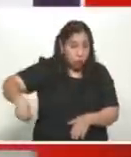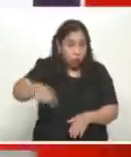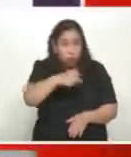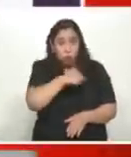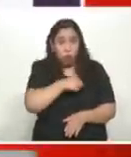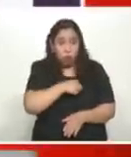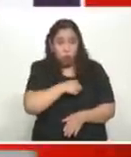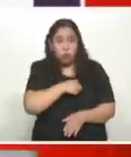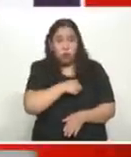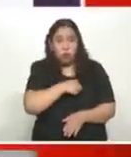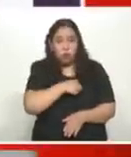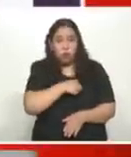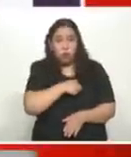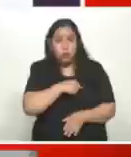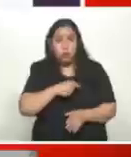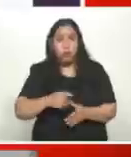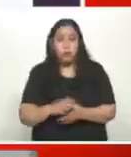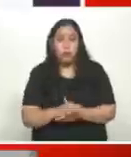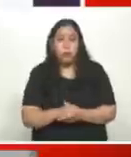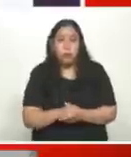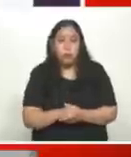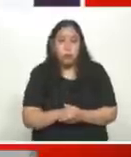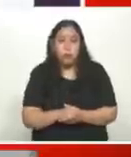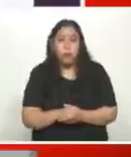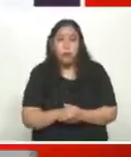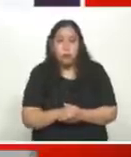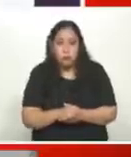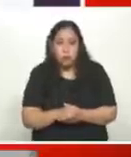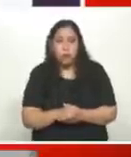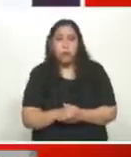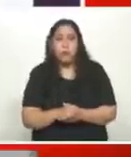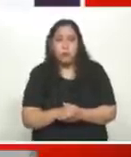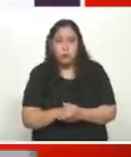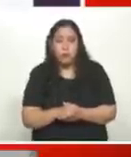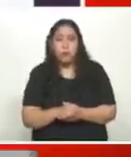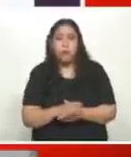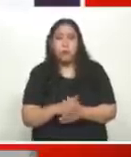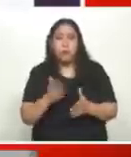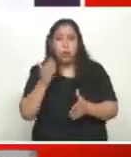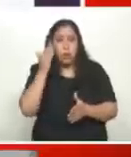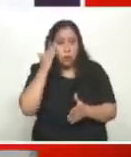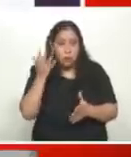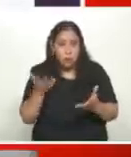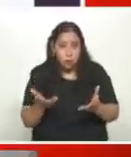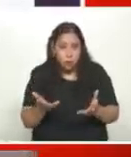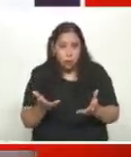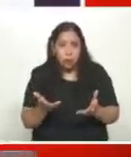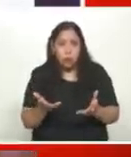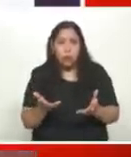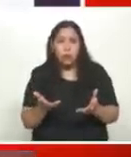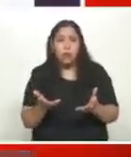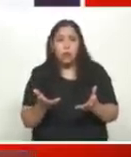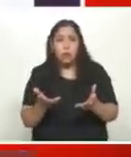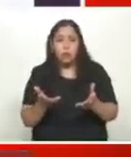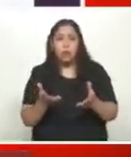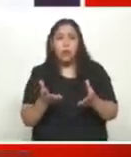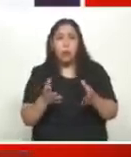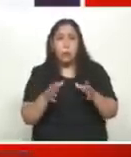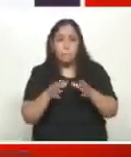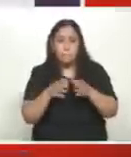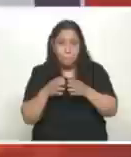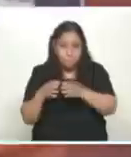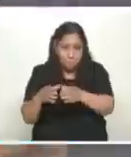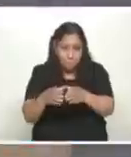Nosotros no somos nosotros mismos, somos el producto de nuestro proceso dialéctico y